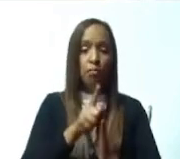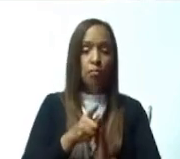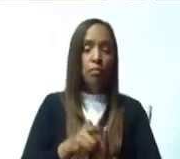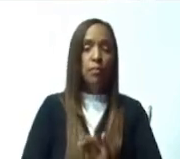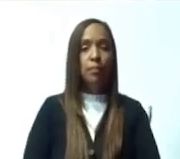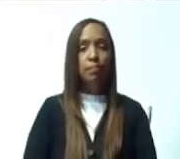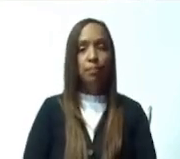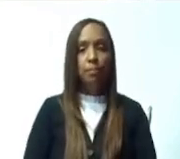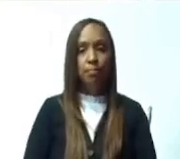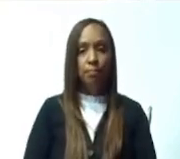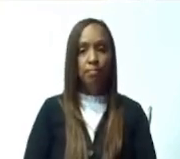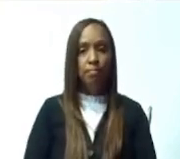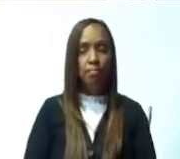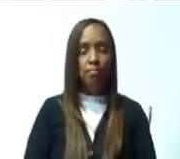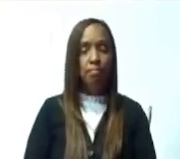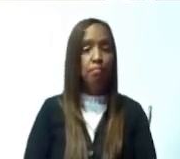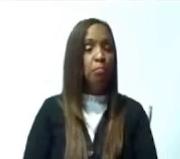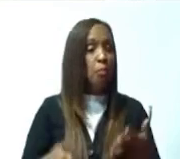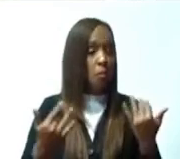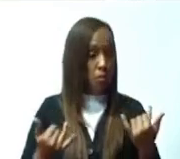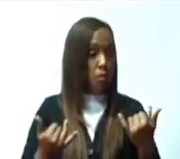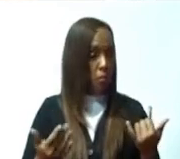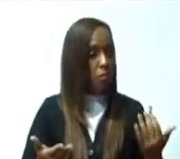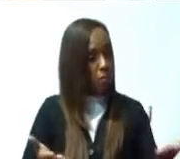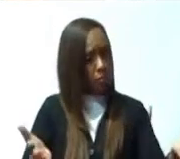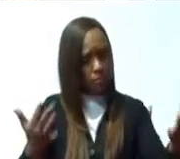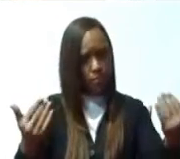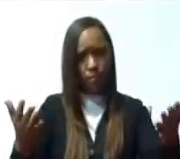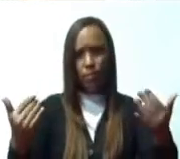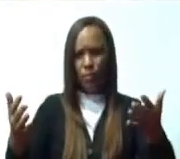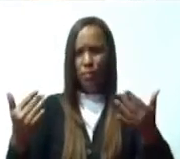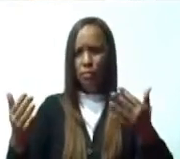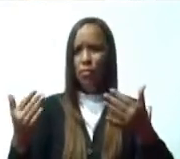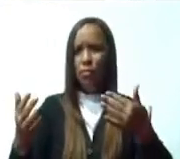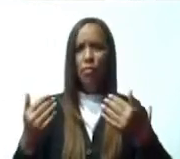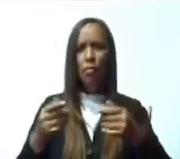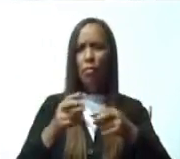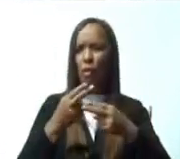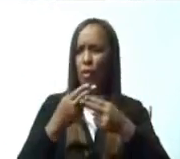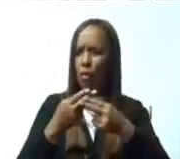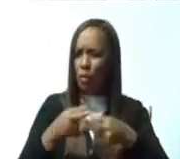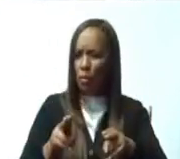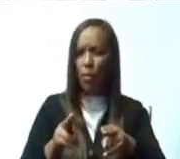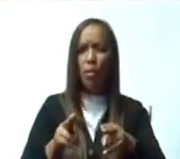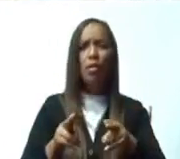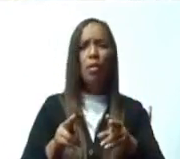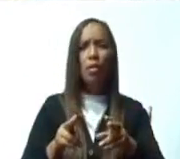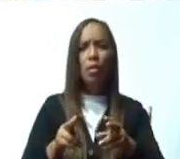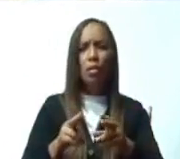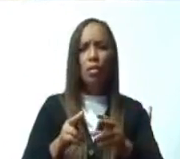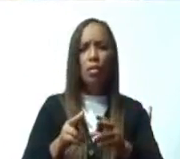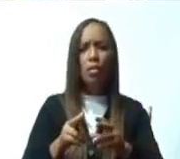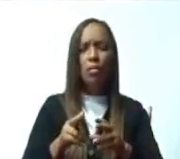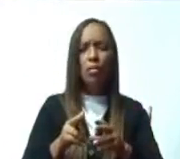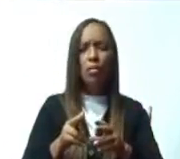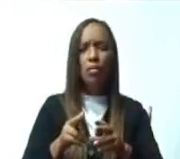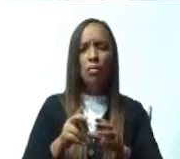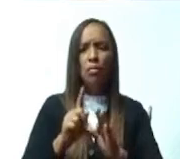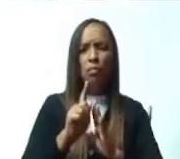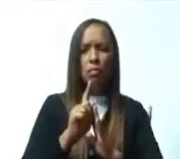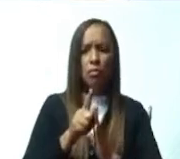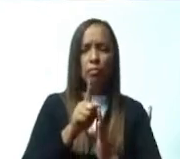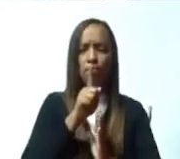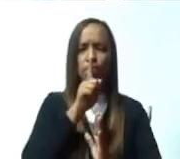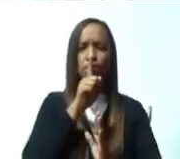un momentito, porque ahora se fue, ¿verdad? Pero un momentito, tranquilo, con calma. Doctor Ceballos,